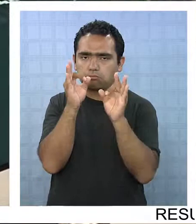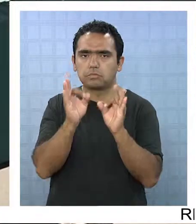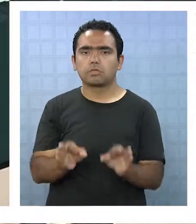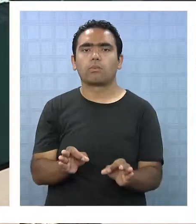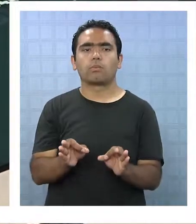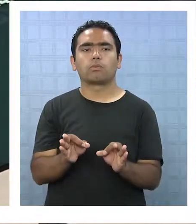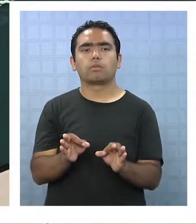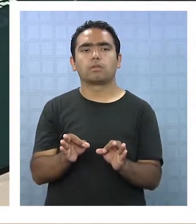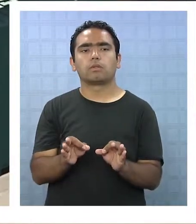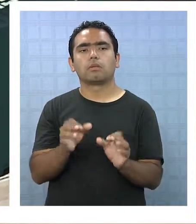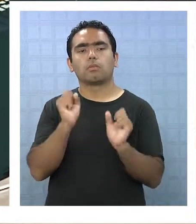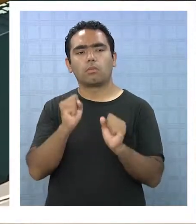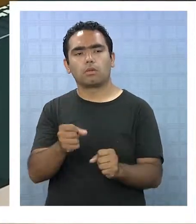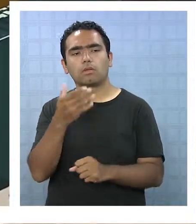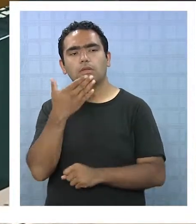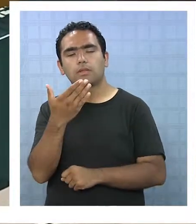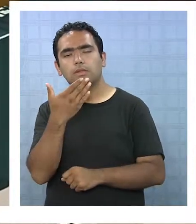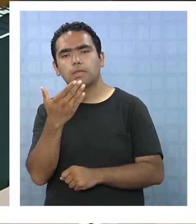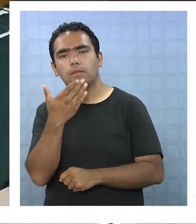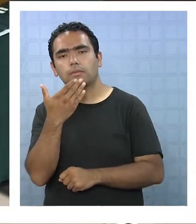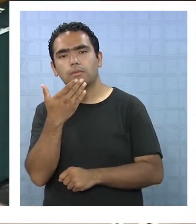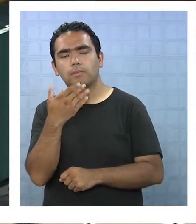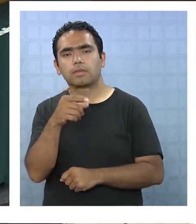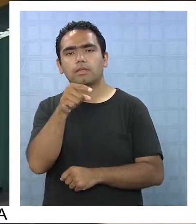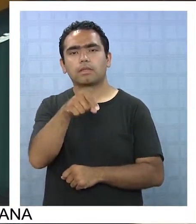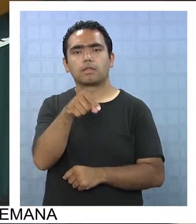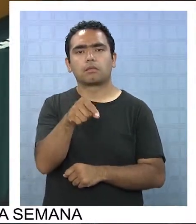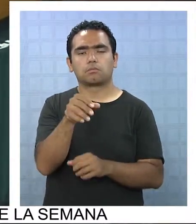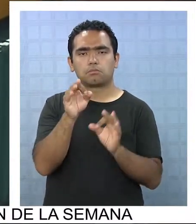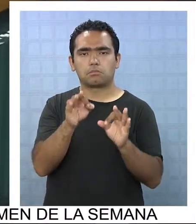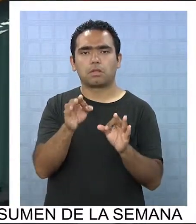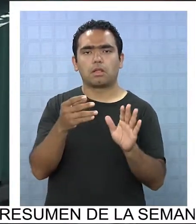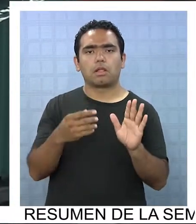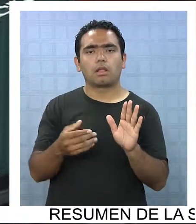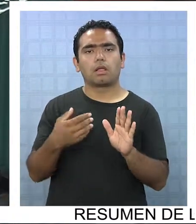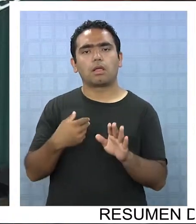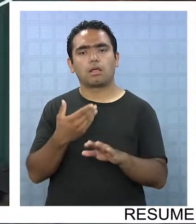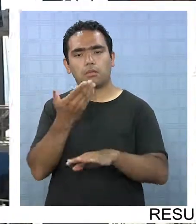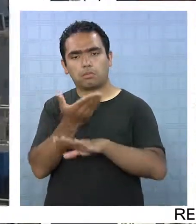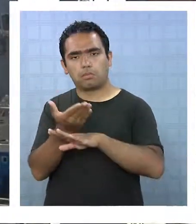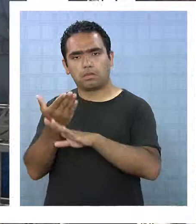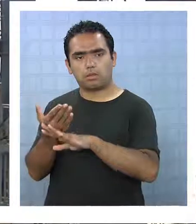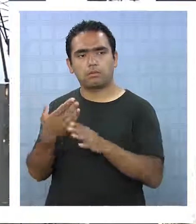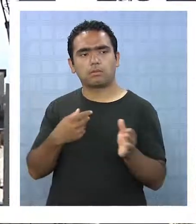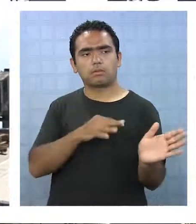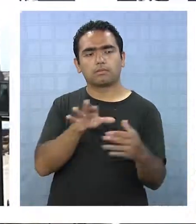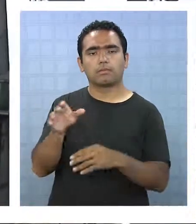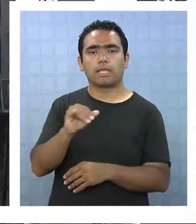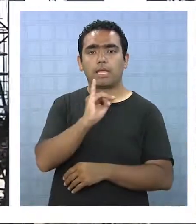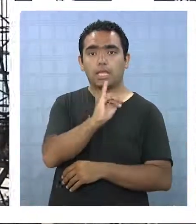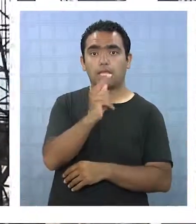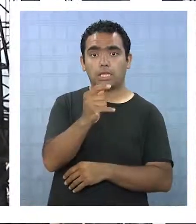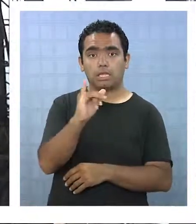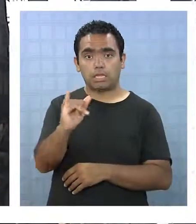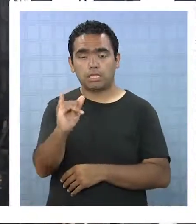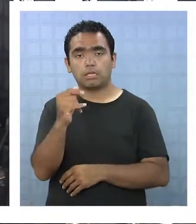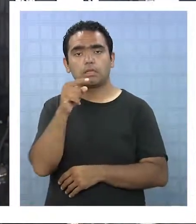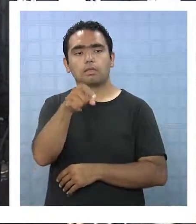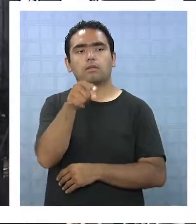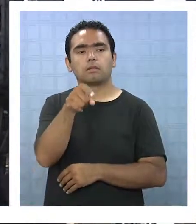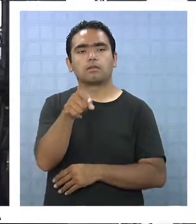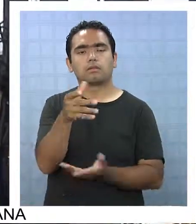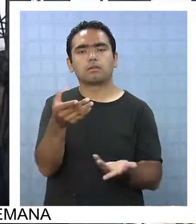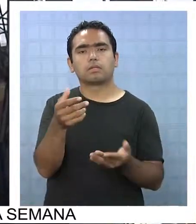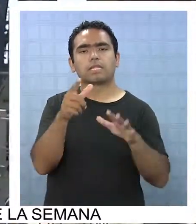y poder así también dar una productividad acorde a las exigencias de nuestros clientes navieros. La ITI atiende como terminal a